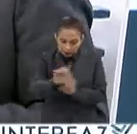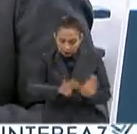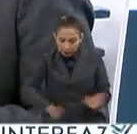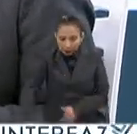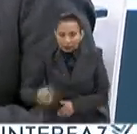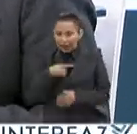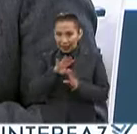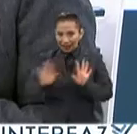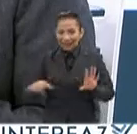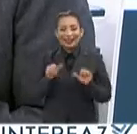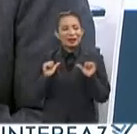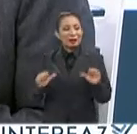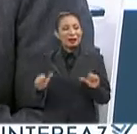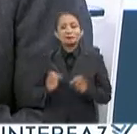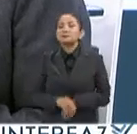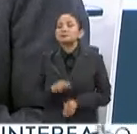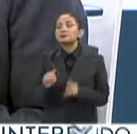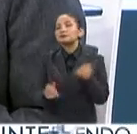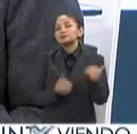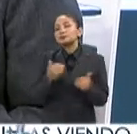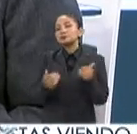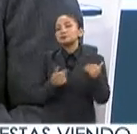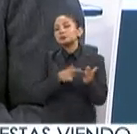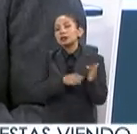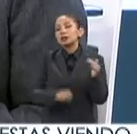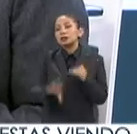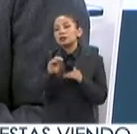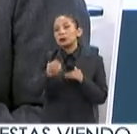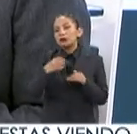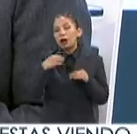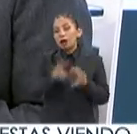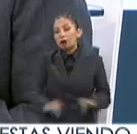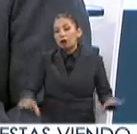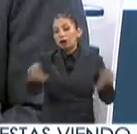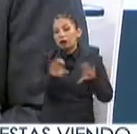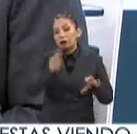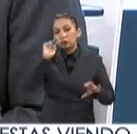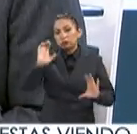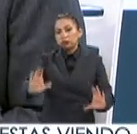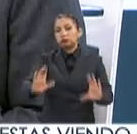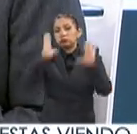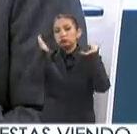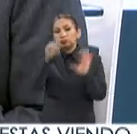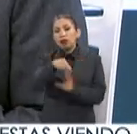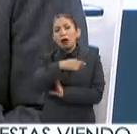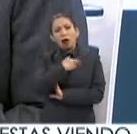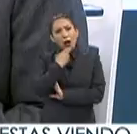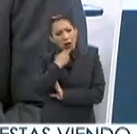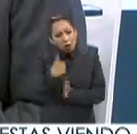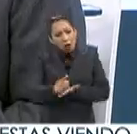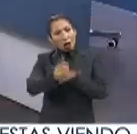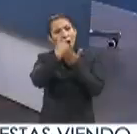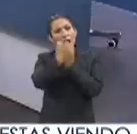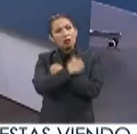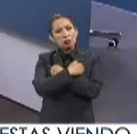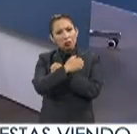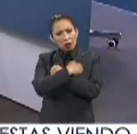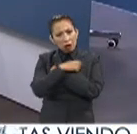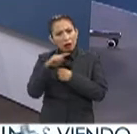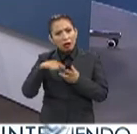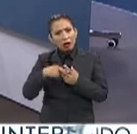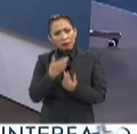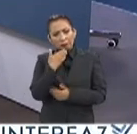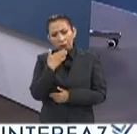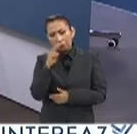años 90 las tecnologías avanzan suficiente para poder utilizarlas en educación. Empieza